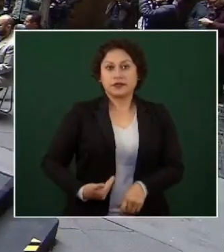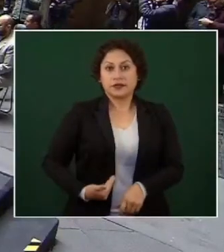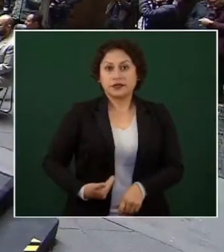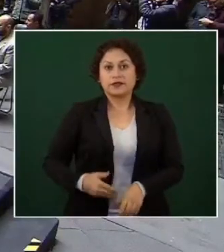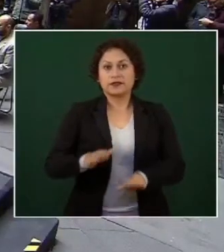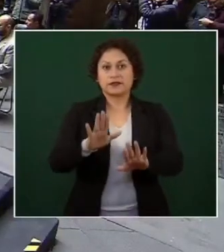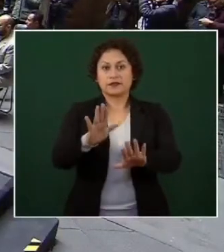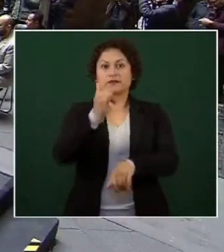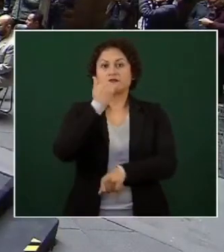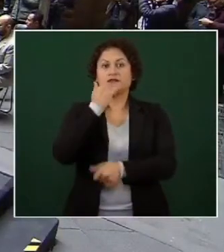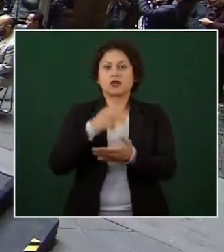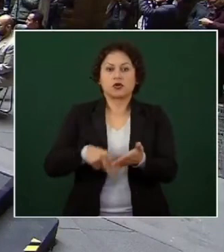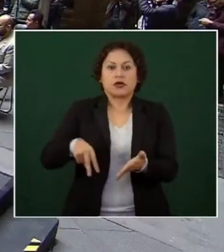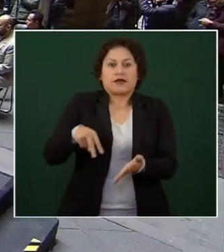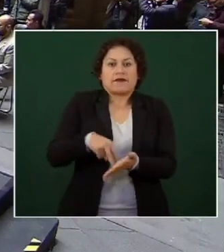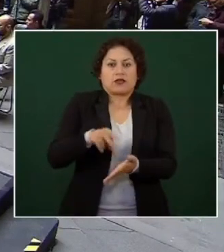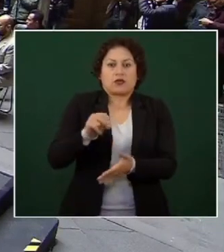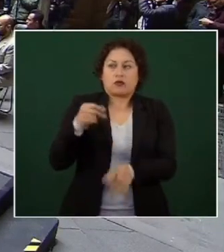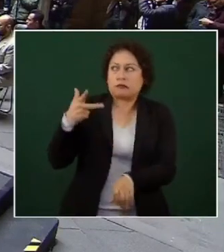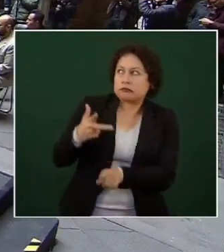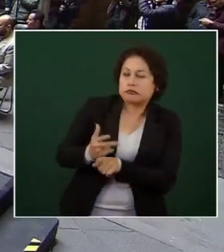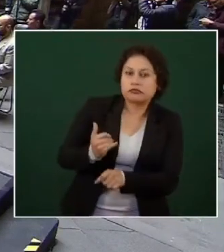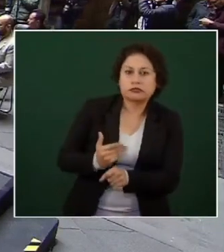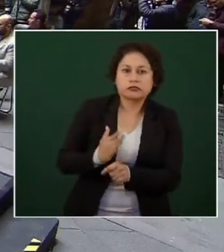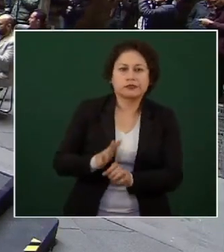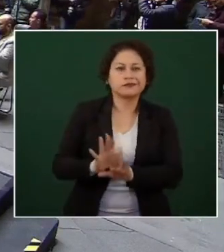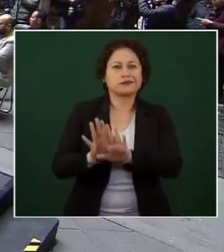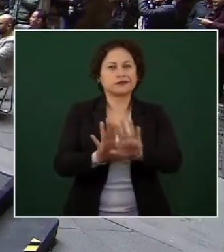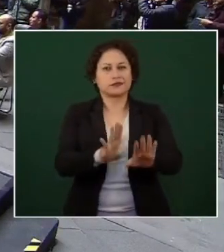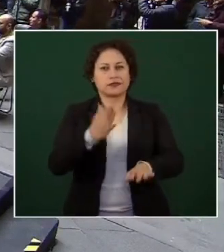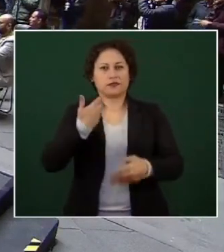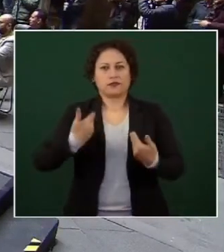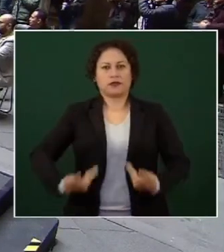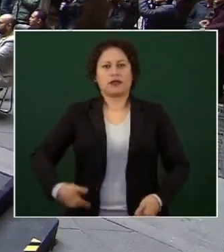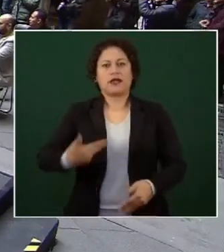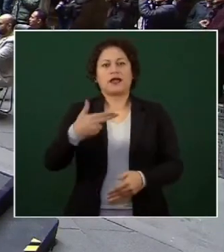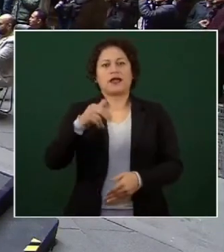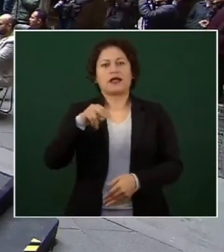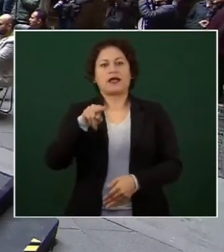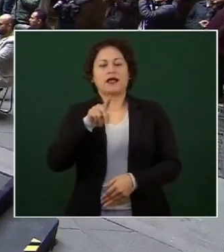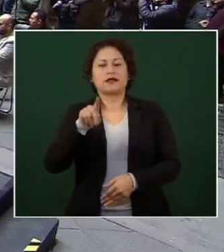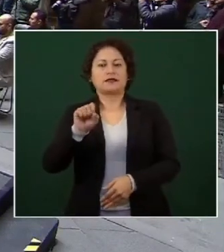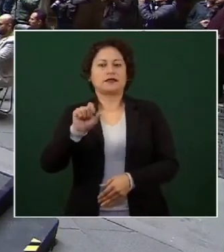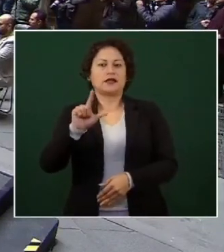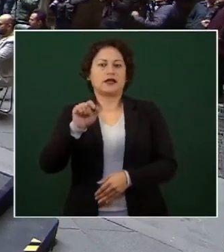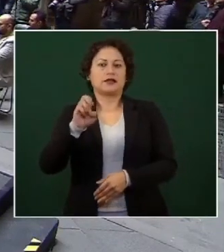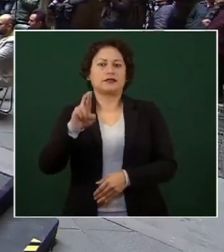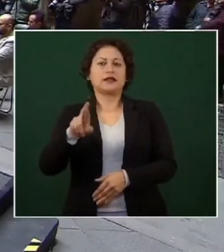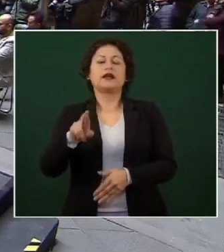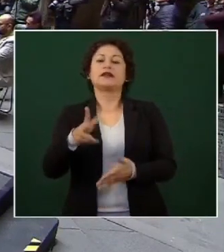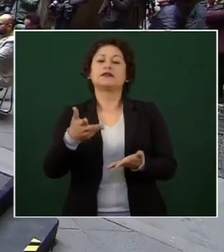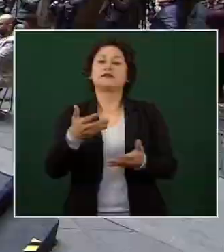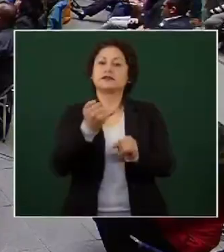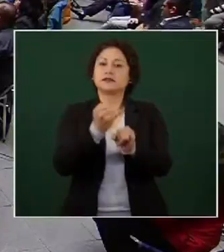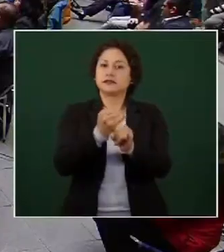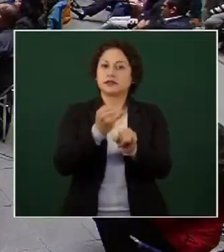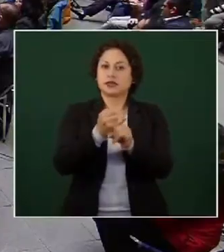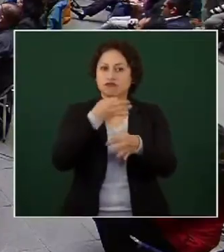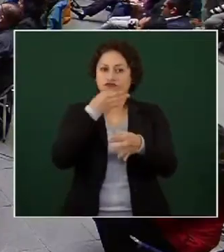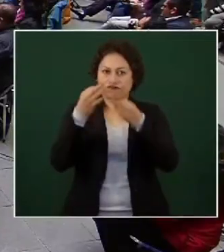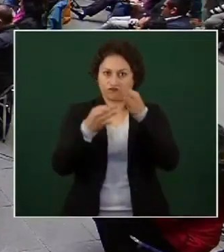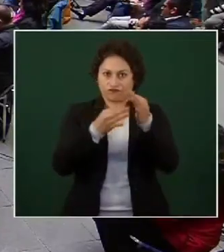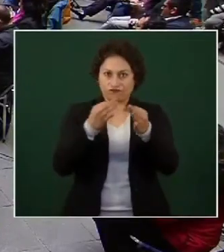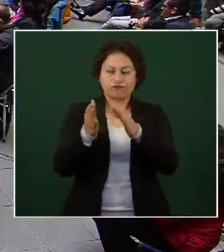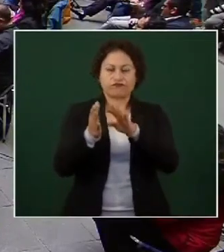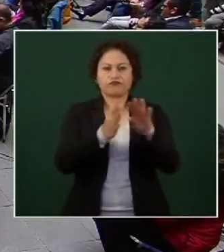me levanto por lo de las cámaras, pero buenos días, Hans Salazar, de Noticiero en Redes. Preguntarle a propósito de estar